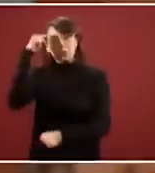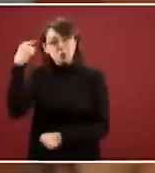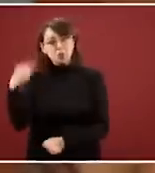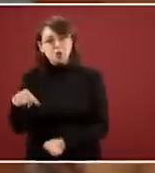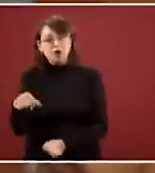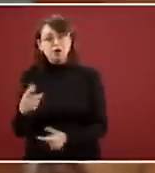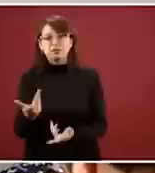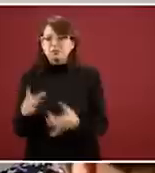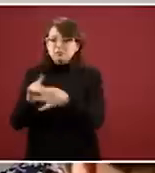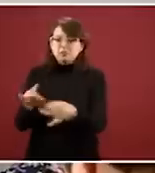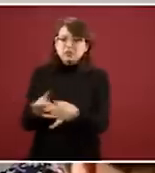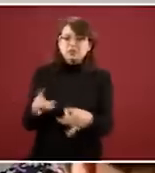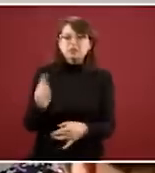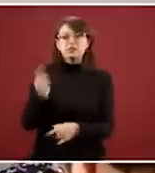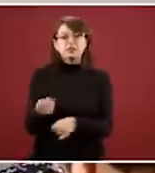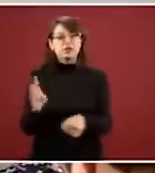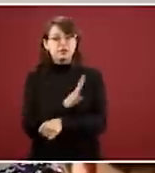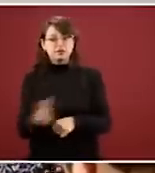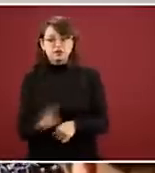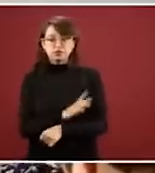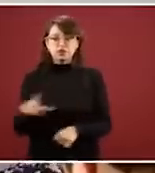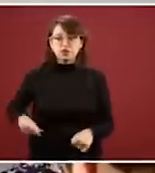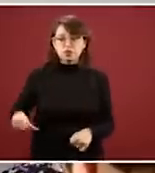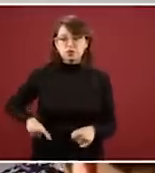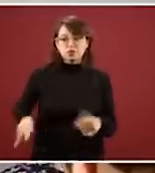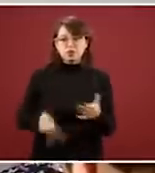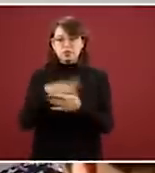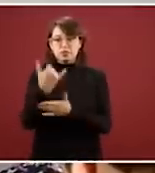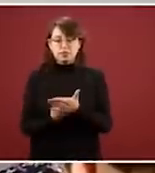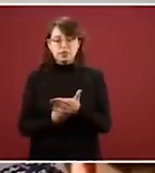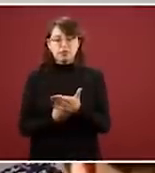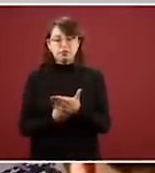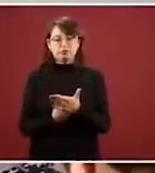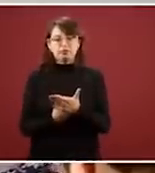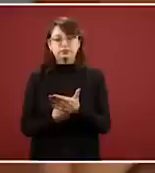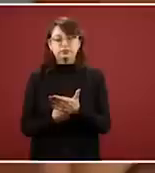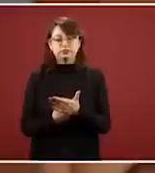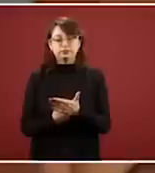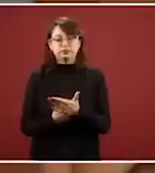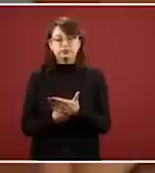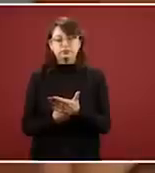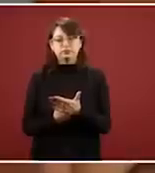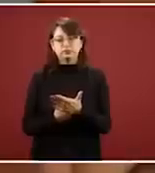para explicarle estos beneficios de este gobierno, de este proyecto, y si va a haber